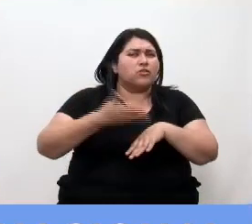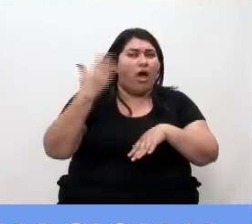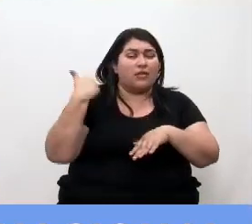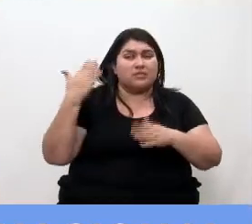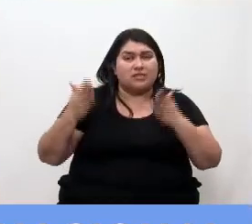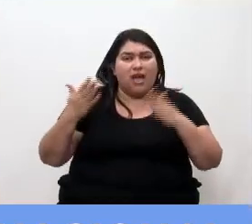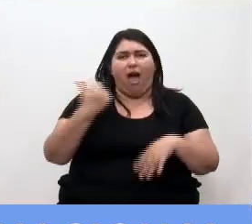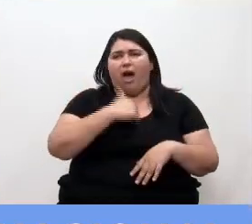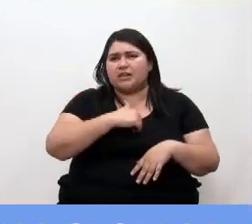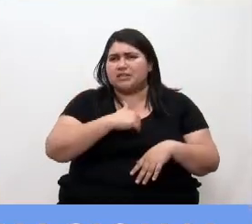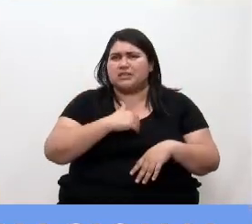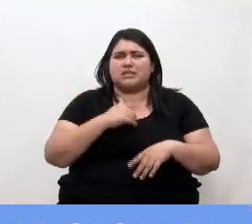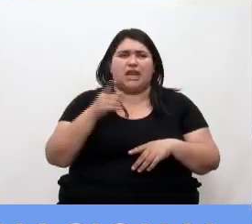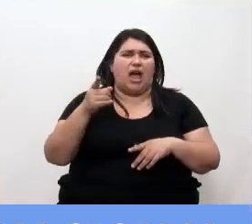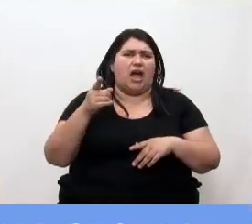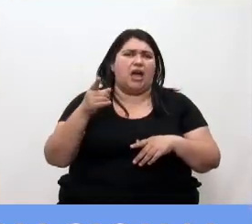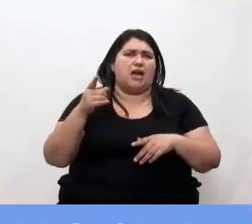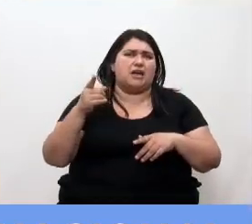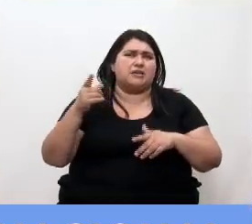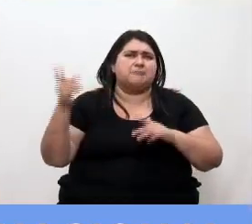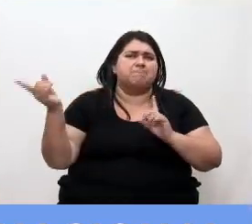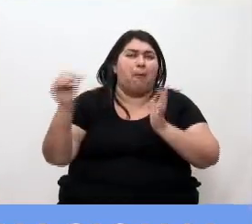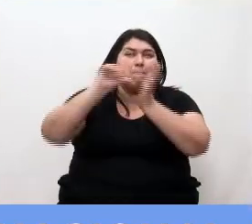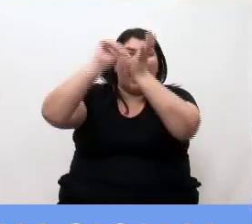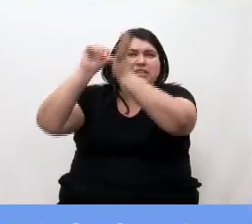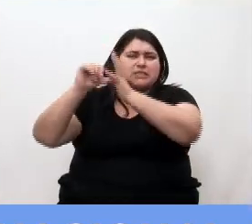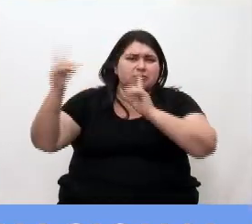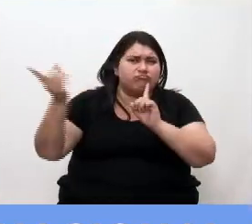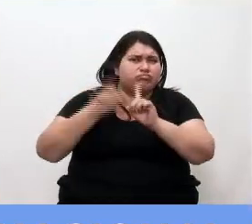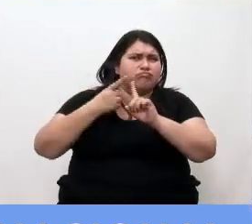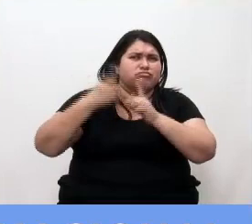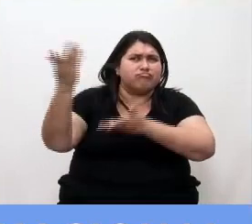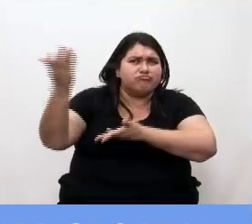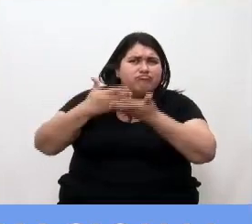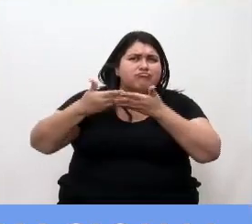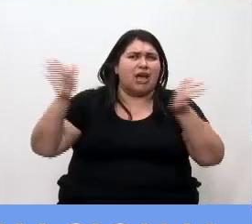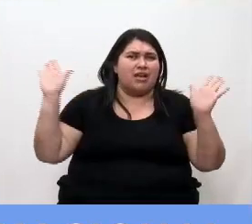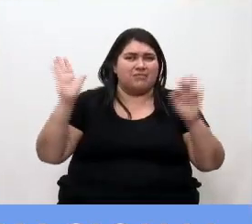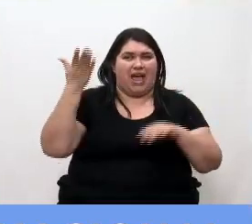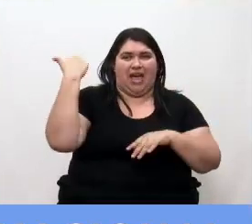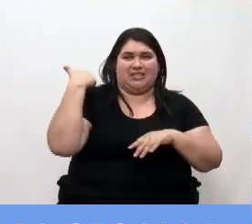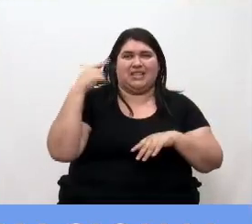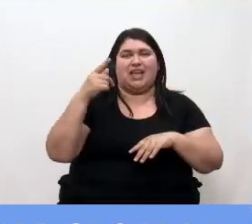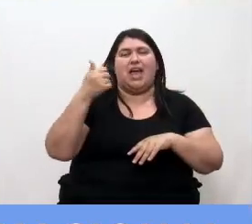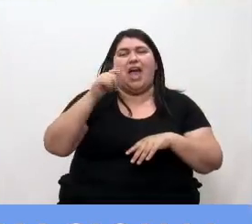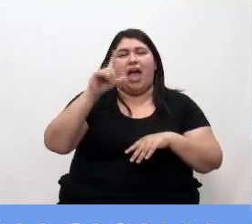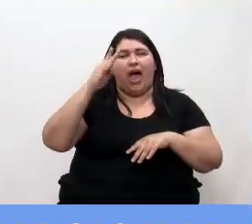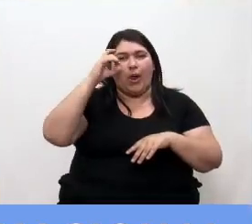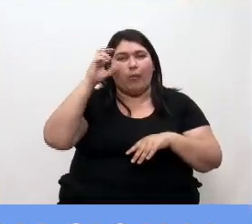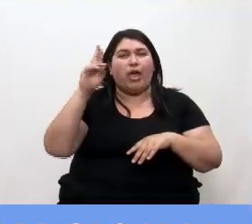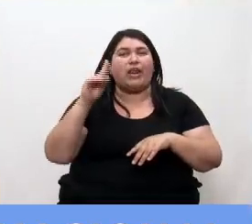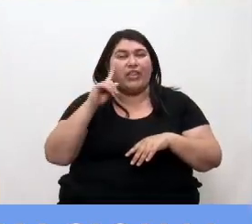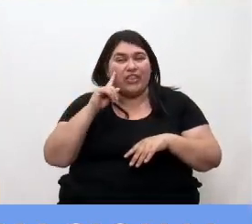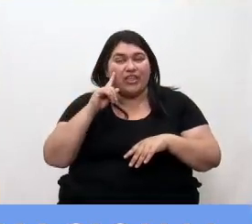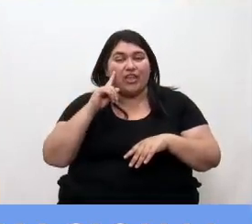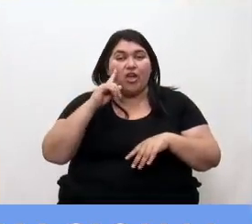argentina se abrió el mundo en ya lo decía alberdi gobernar es poblar